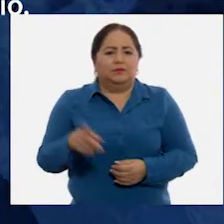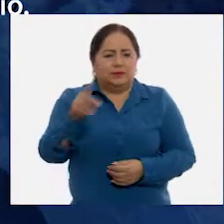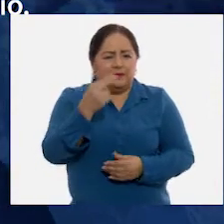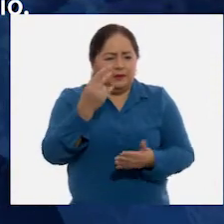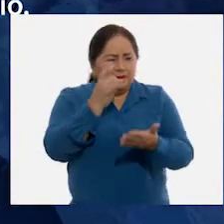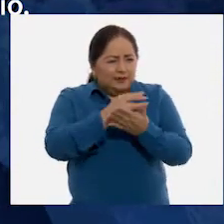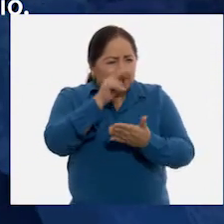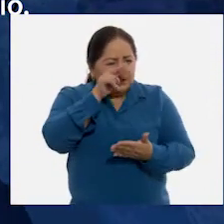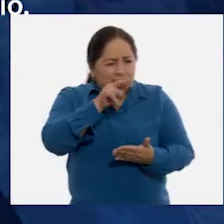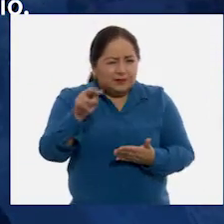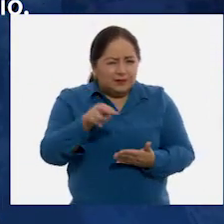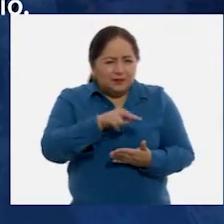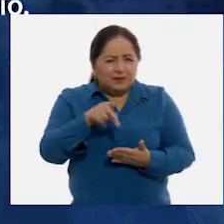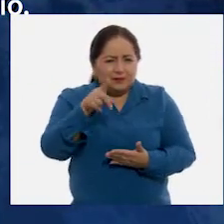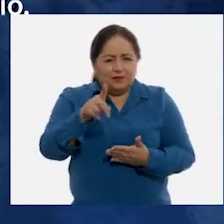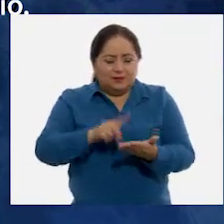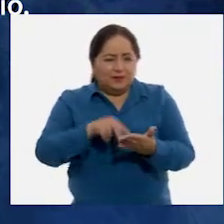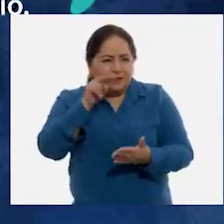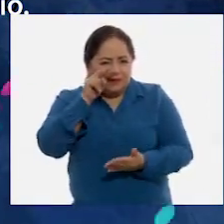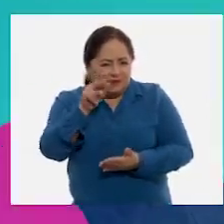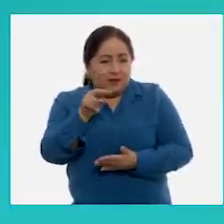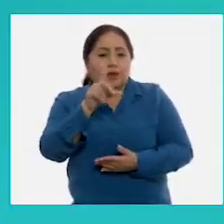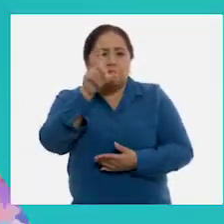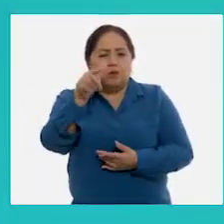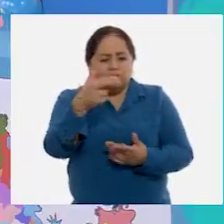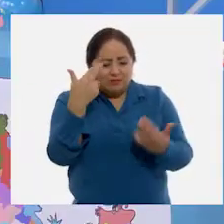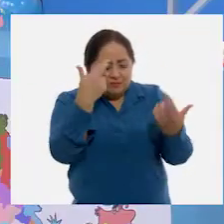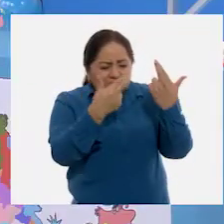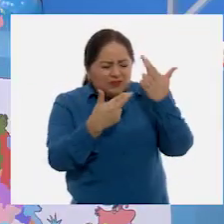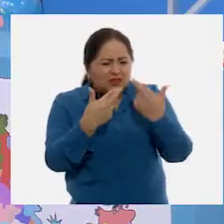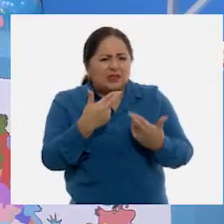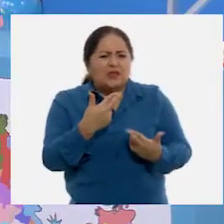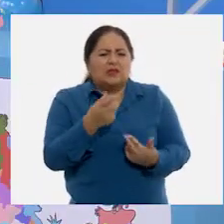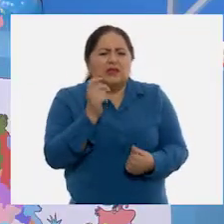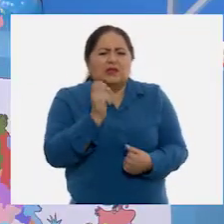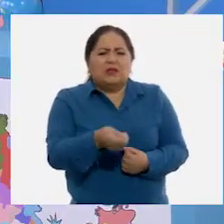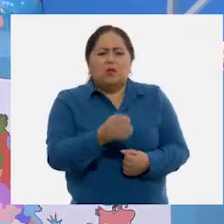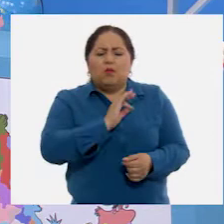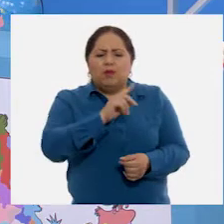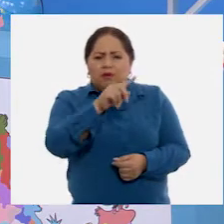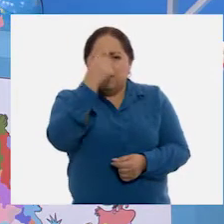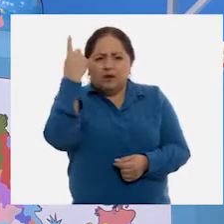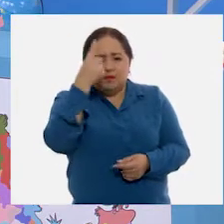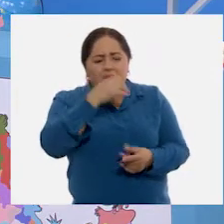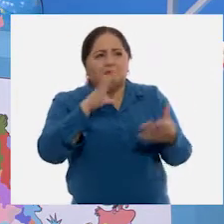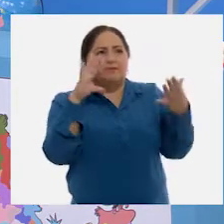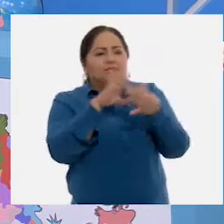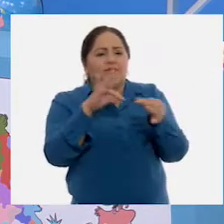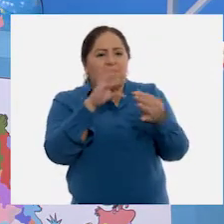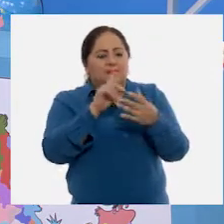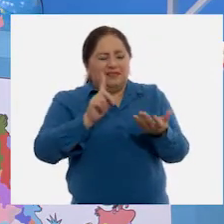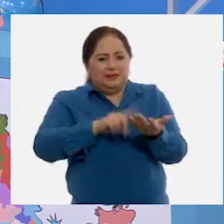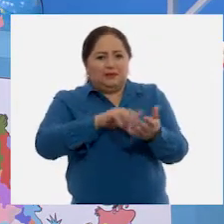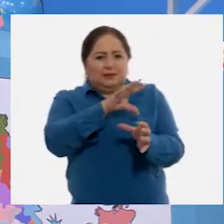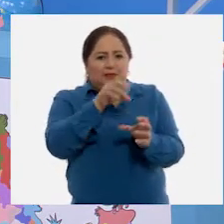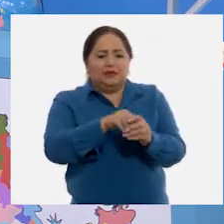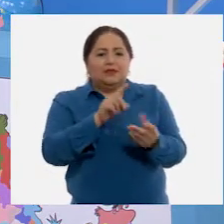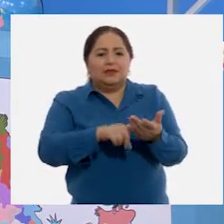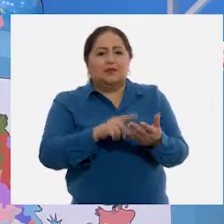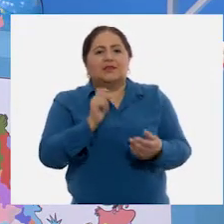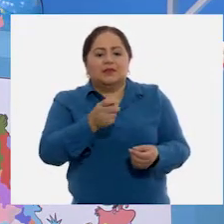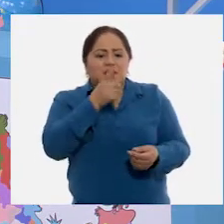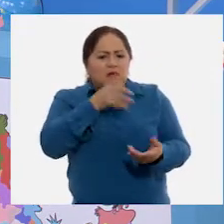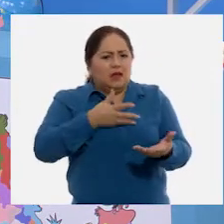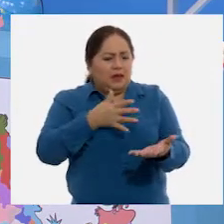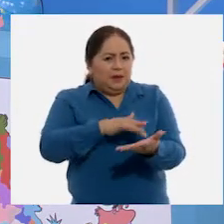Ubíquenlos en las fuentes que están consultando y observen de qué manera facilitan el discurso y los elementos que en él